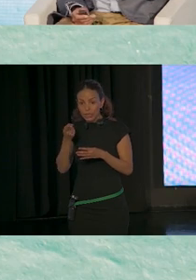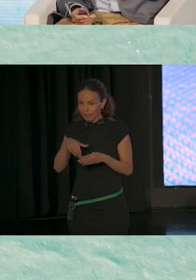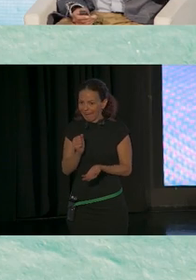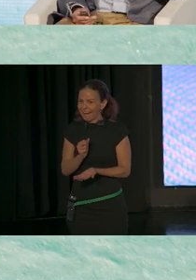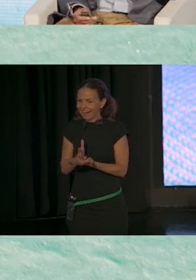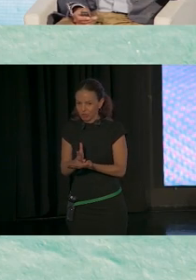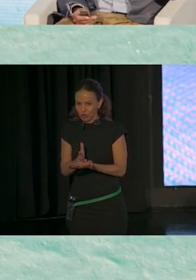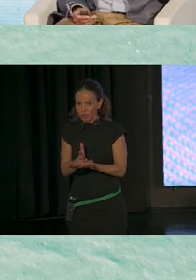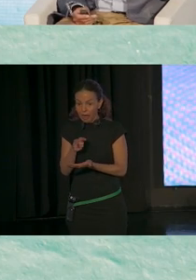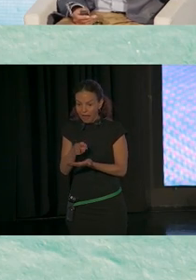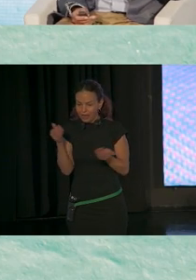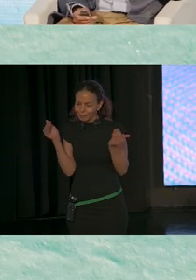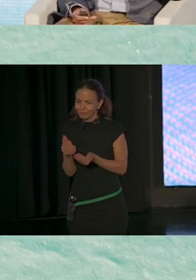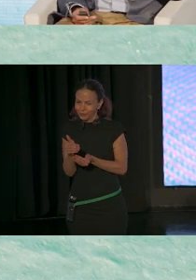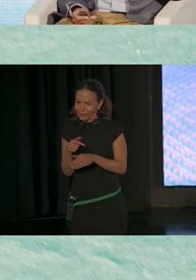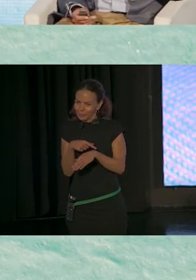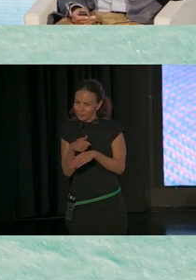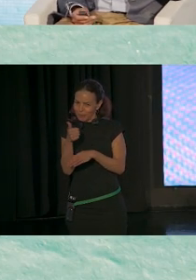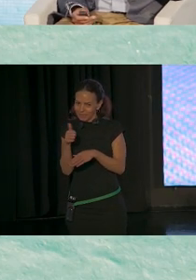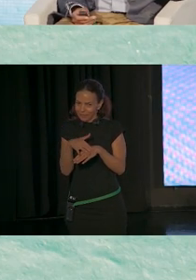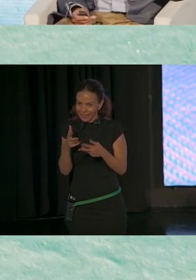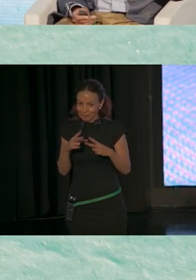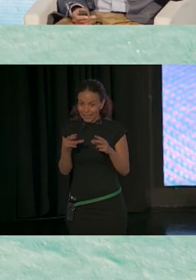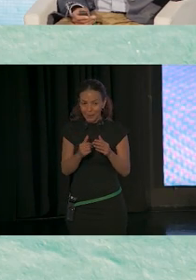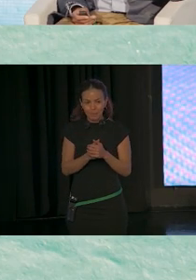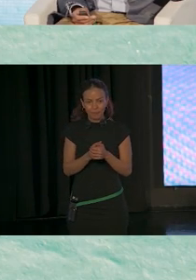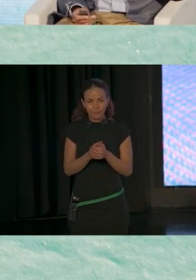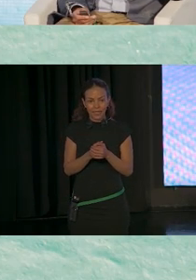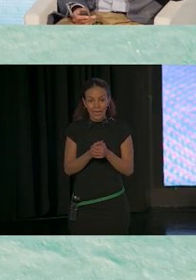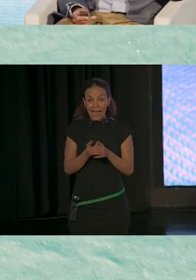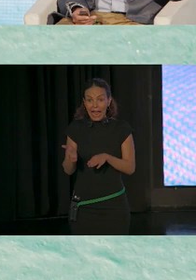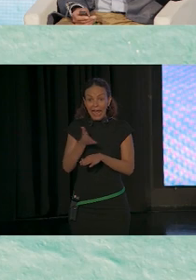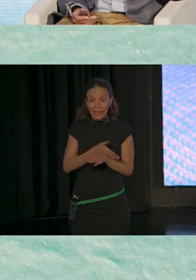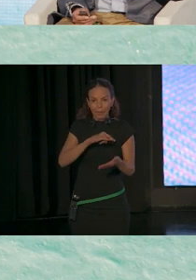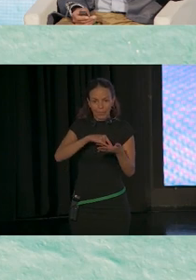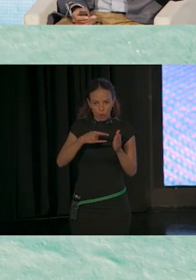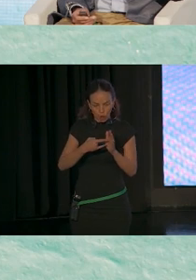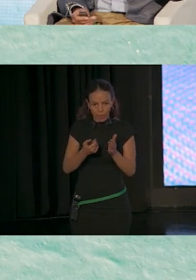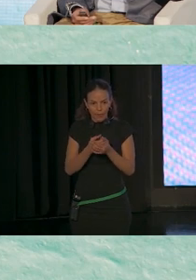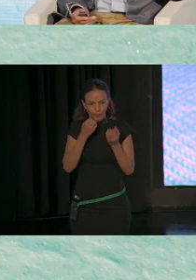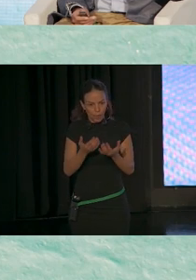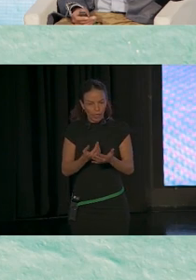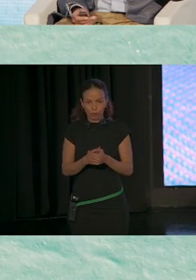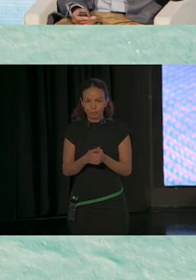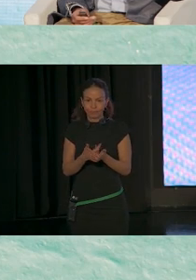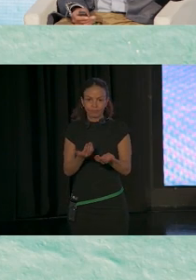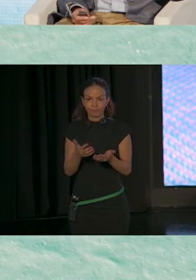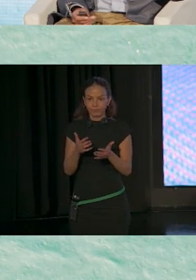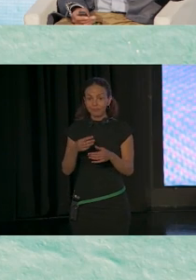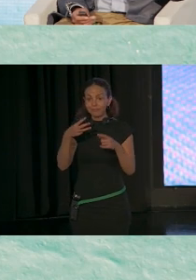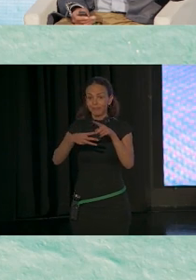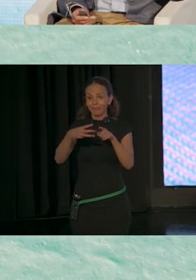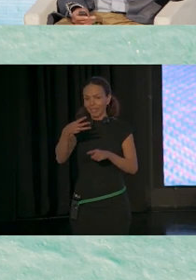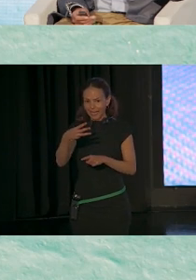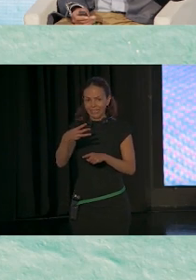es donde intentaré detenerme un poquito más para cerrar. ¿De acuerdo? Antes, metodología. Bueno, hay como tres elementos